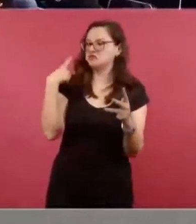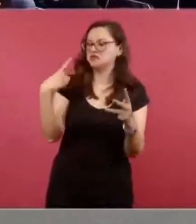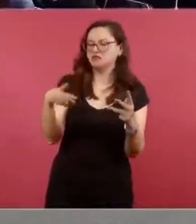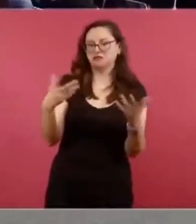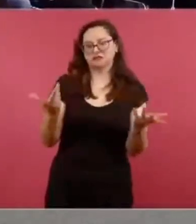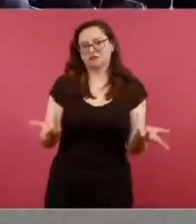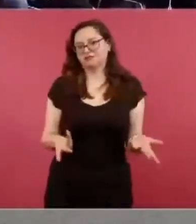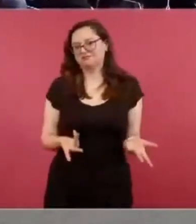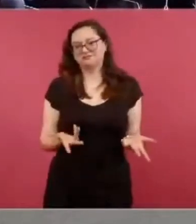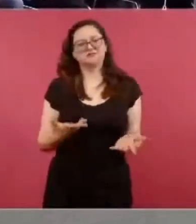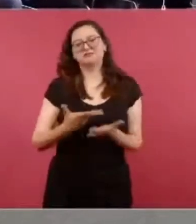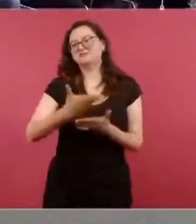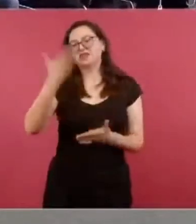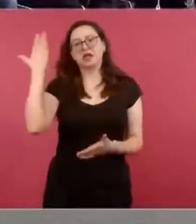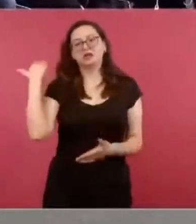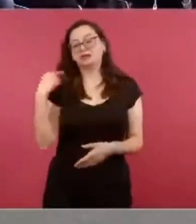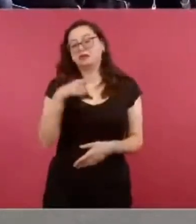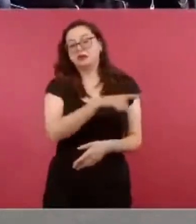No.